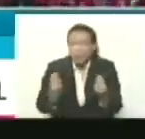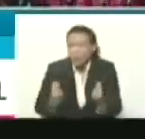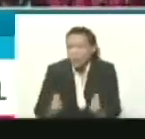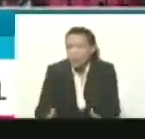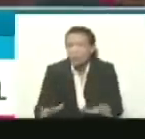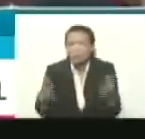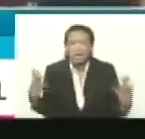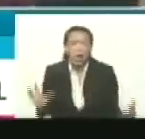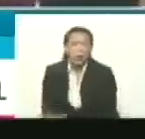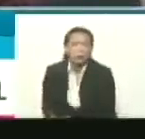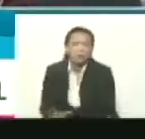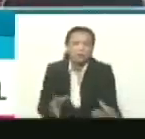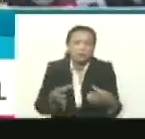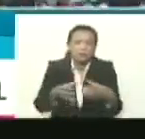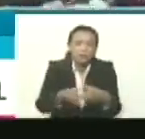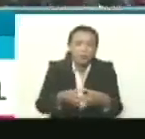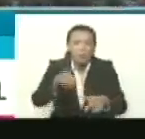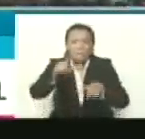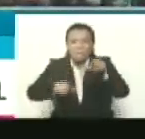muchísimas. ¿Ah?